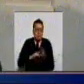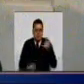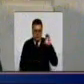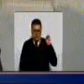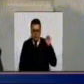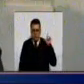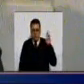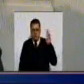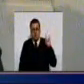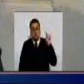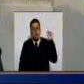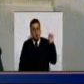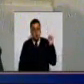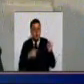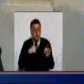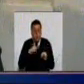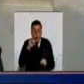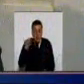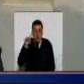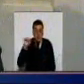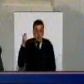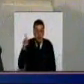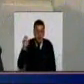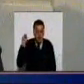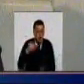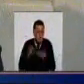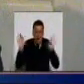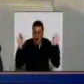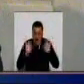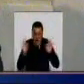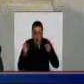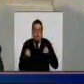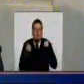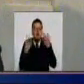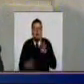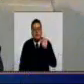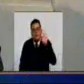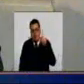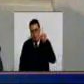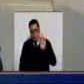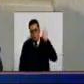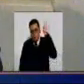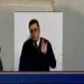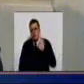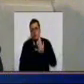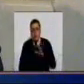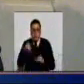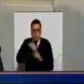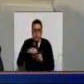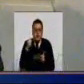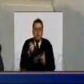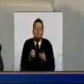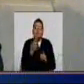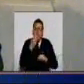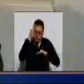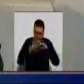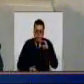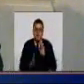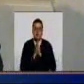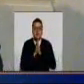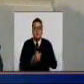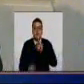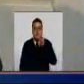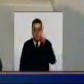Colbún sin comprar Isagen equivalía al 31% de sus activos a diciembre 31. Si se